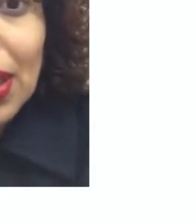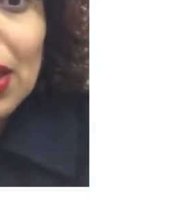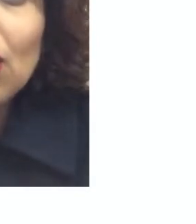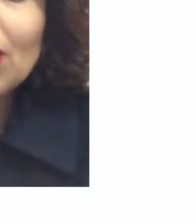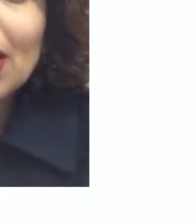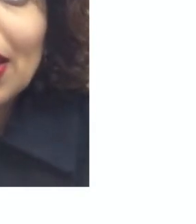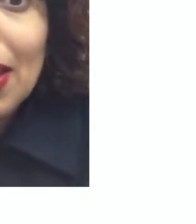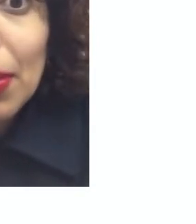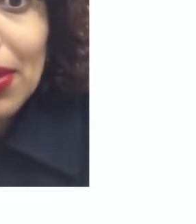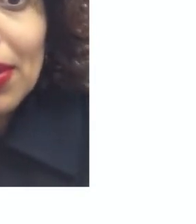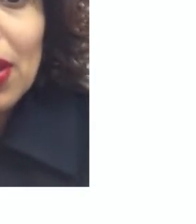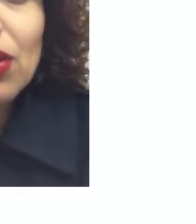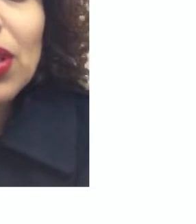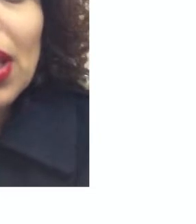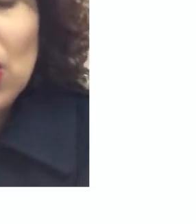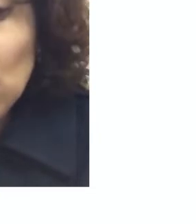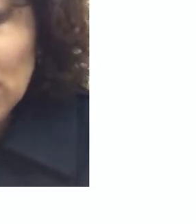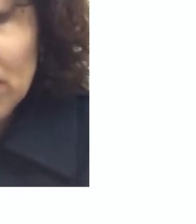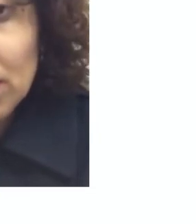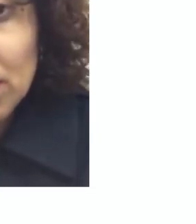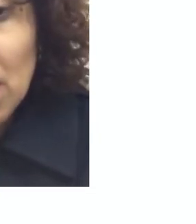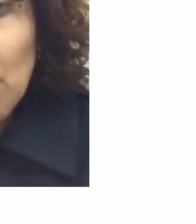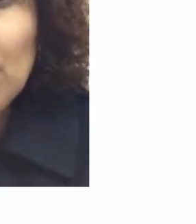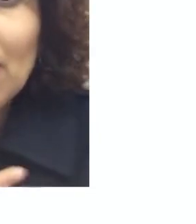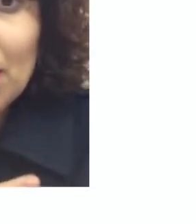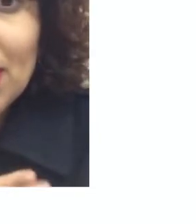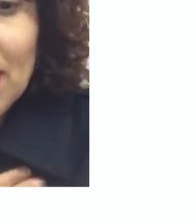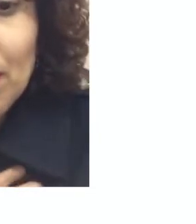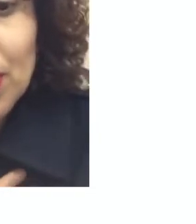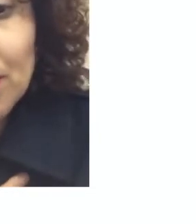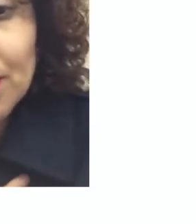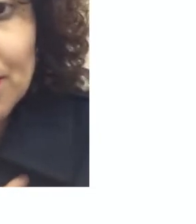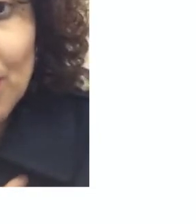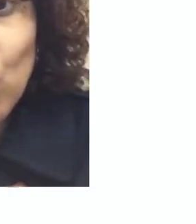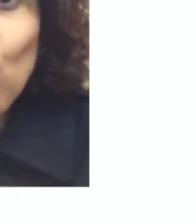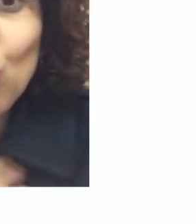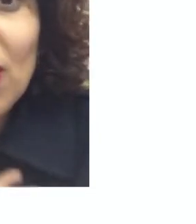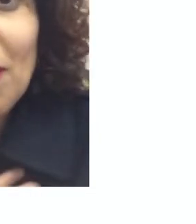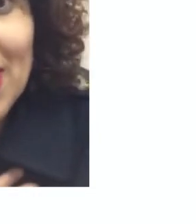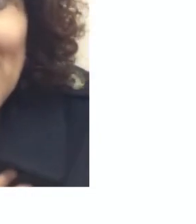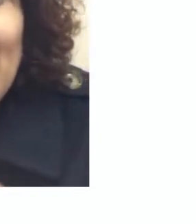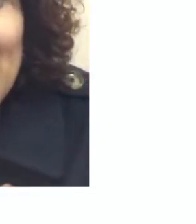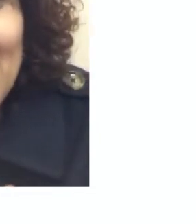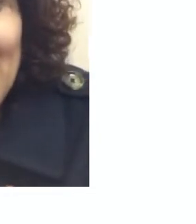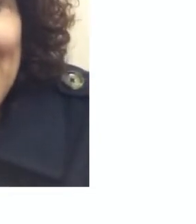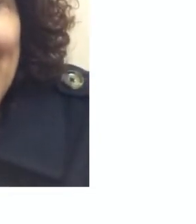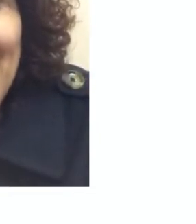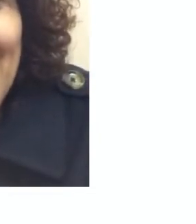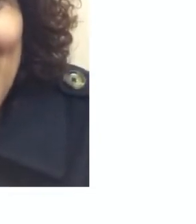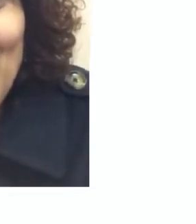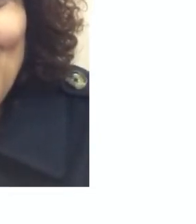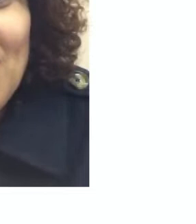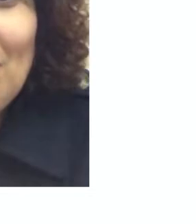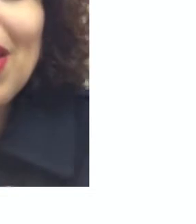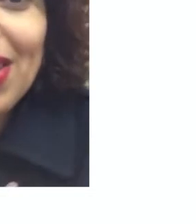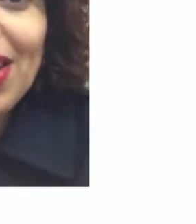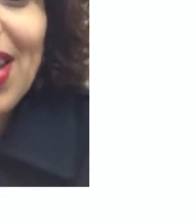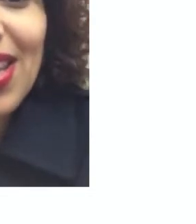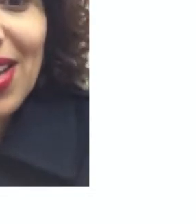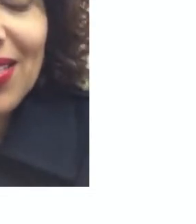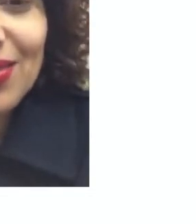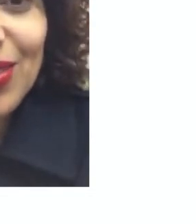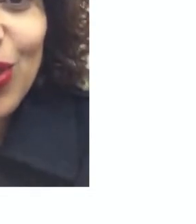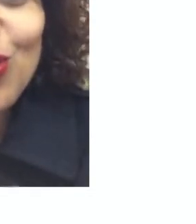callan, de los que temen, de los que lloran. ¿Por qué me acepto? Rotundamente libre,